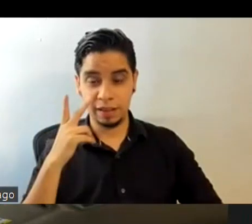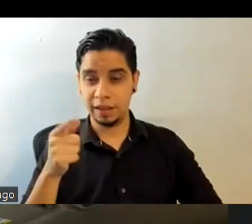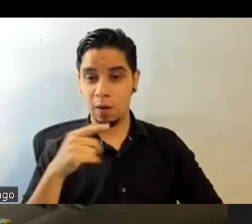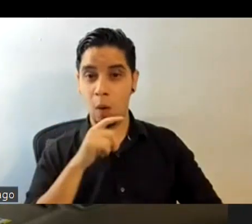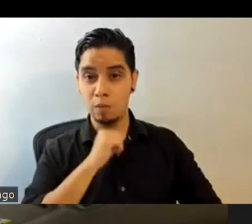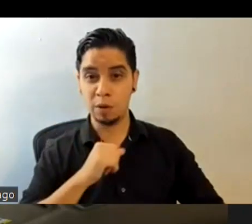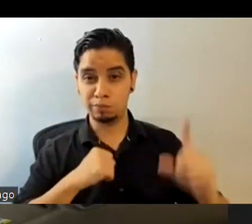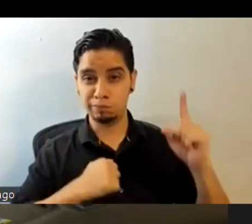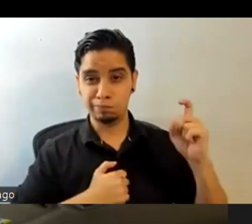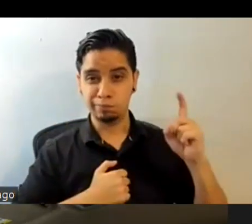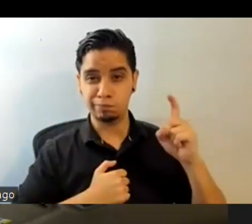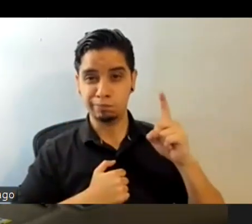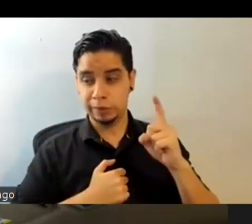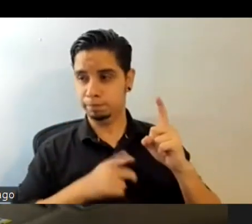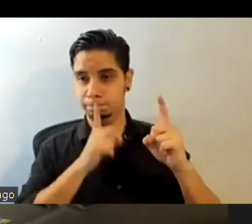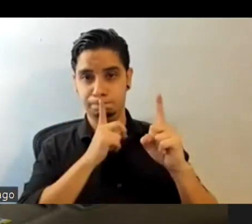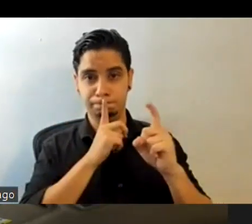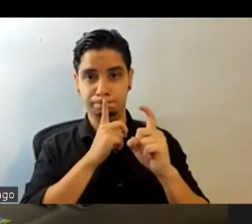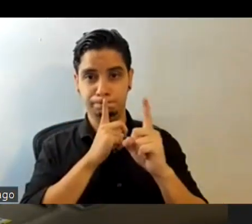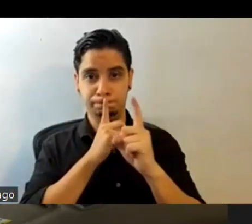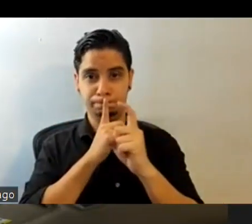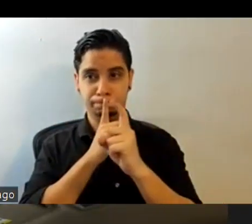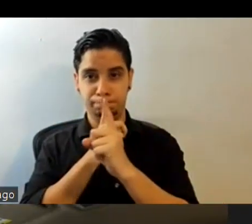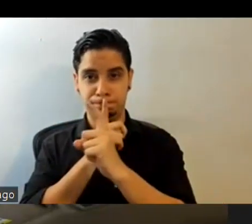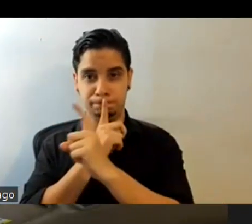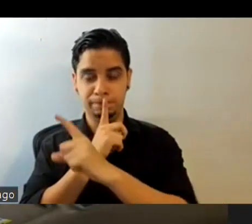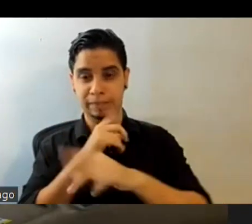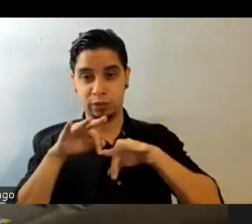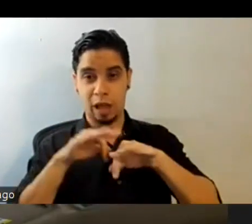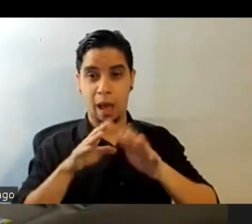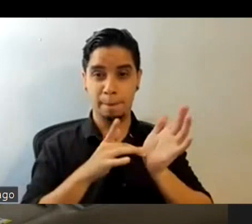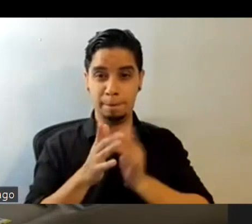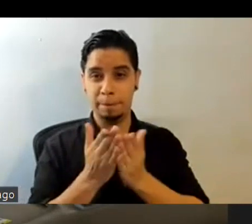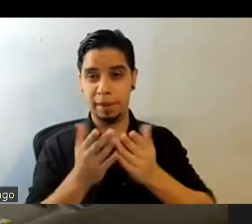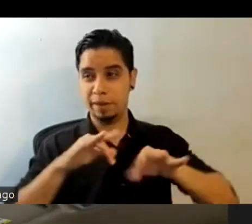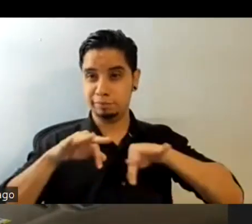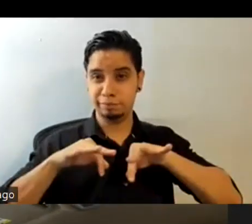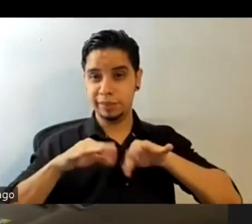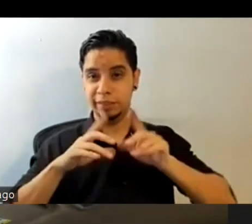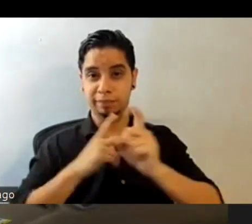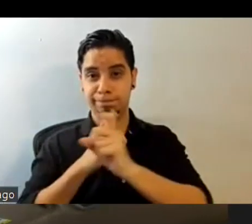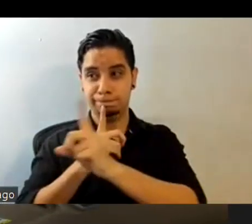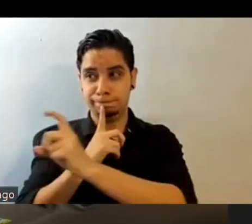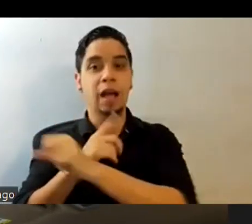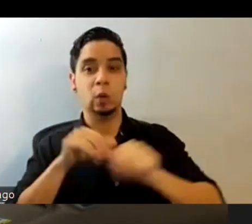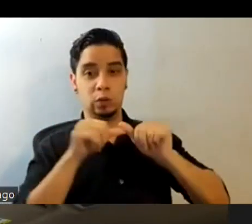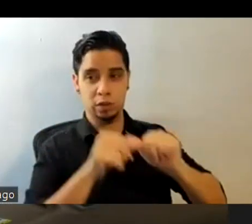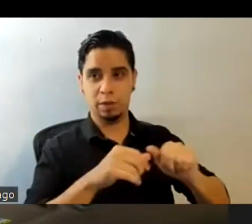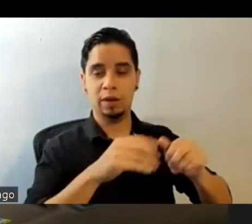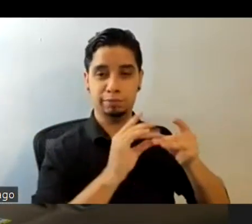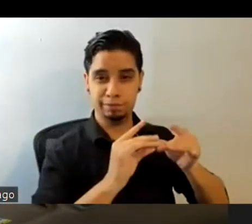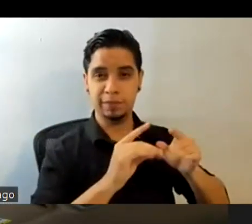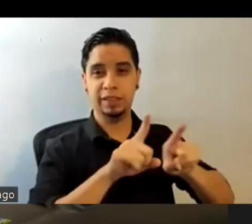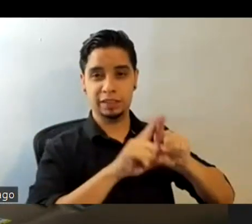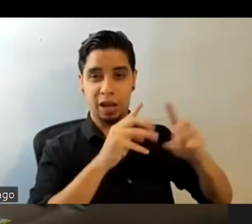espérate. Entonces, cuando llegaron al otro lado del Mar Rojo, y así seguía por estas historias así encadenadas. Eso es